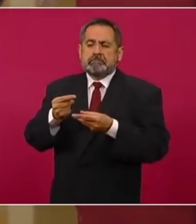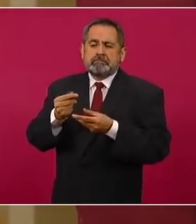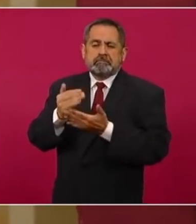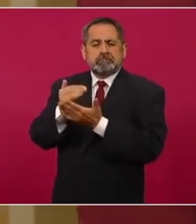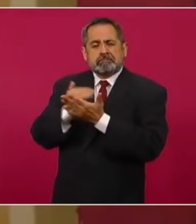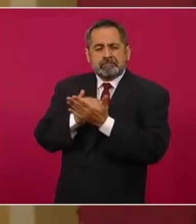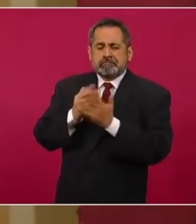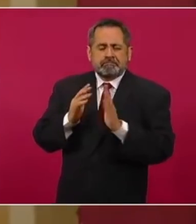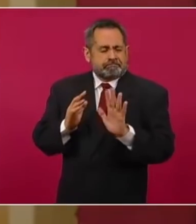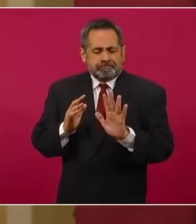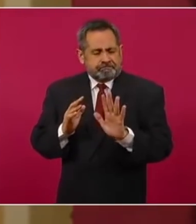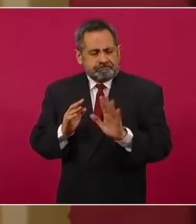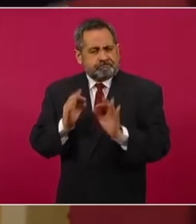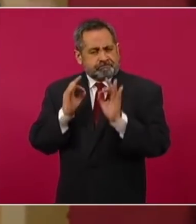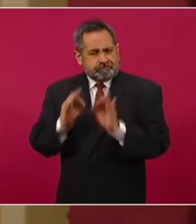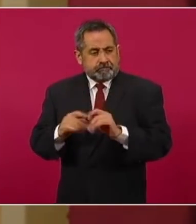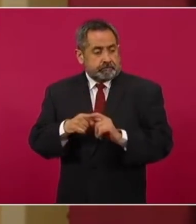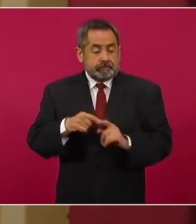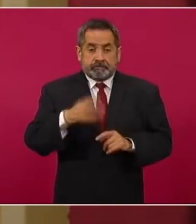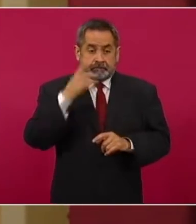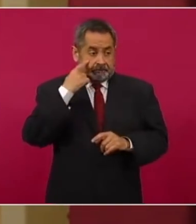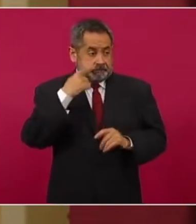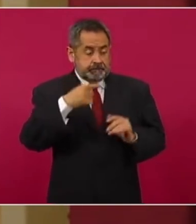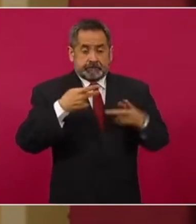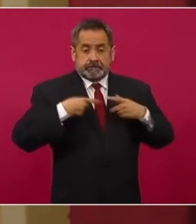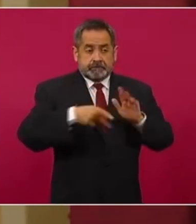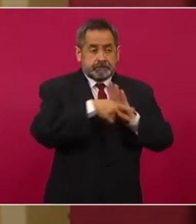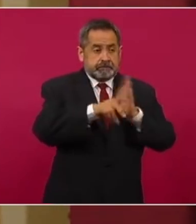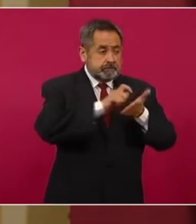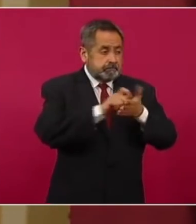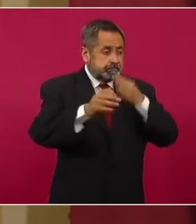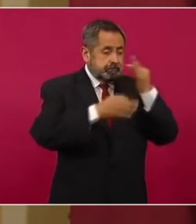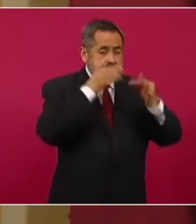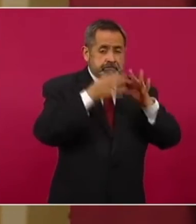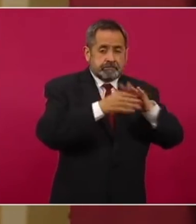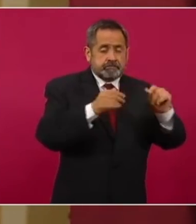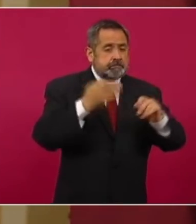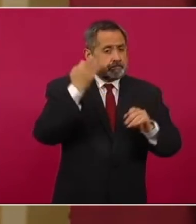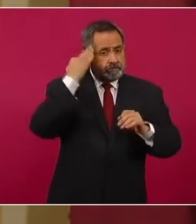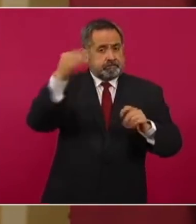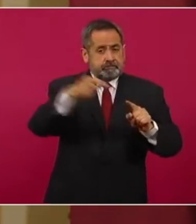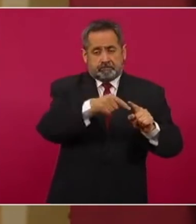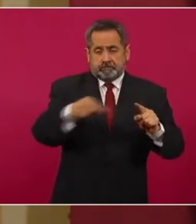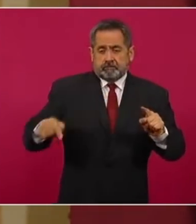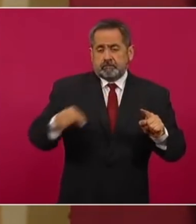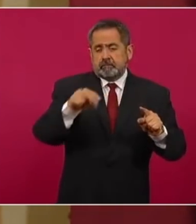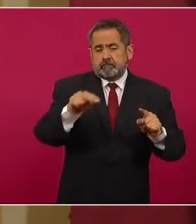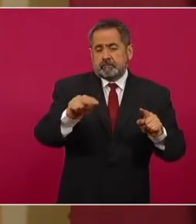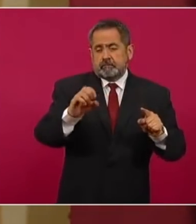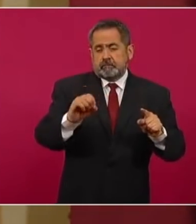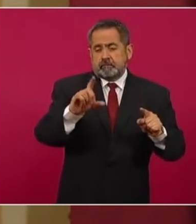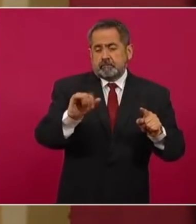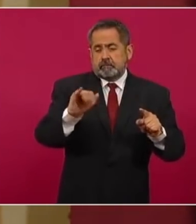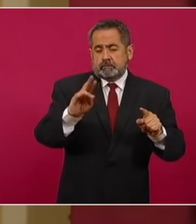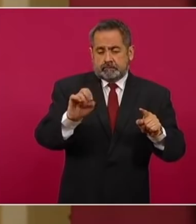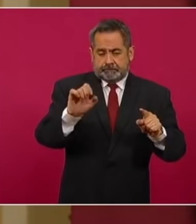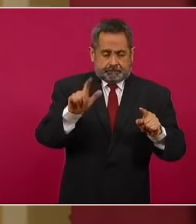Los publicistas del periodo neoliberal, que ya se fue, se está terminando esa